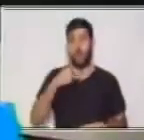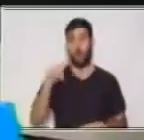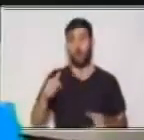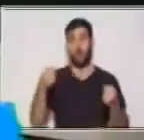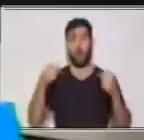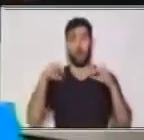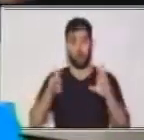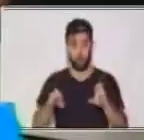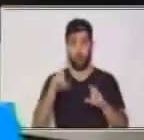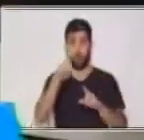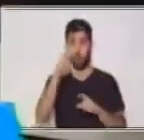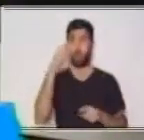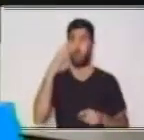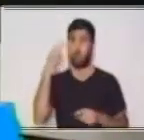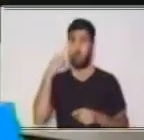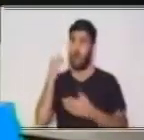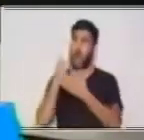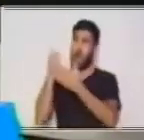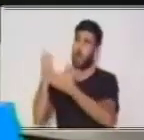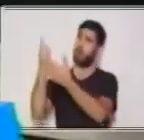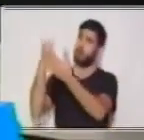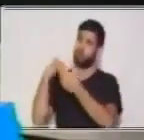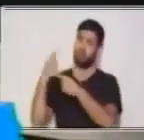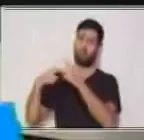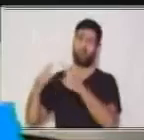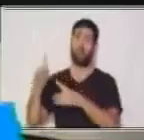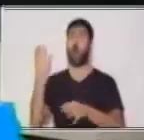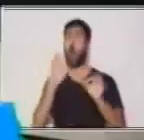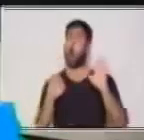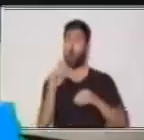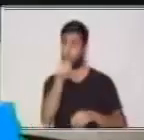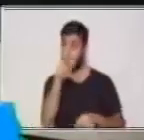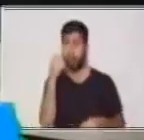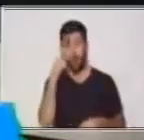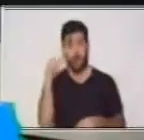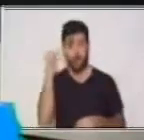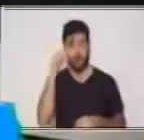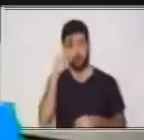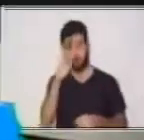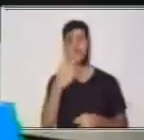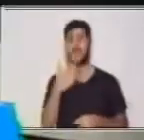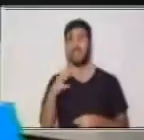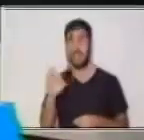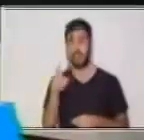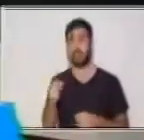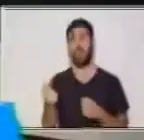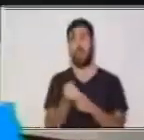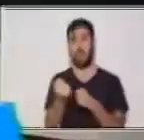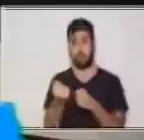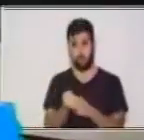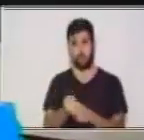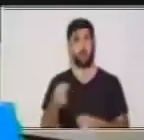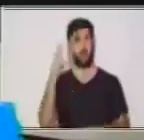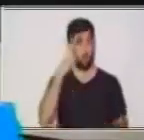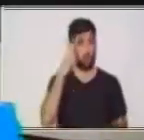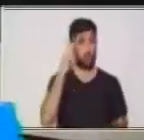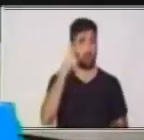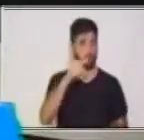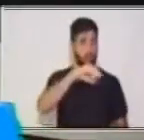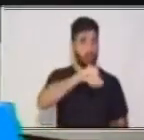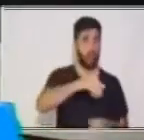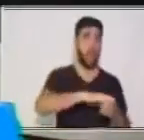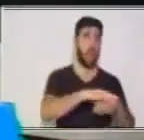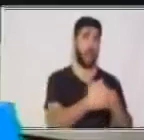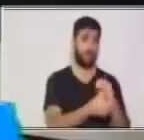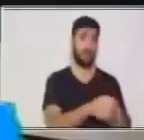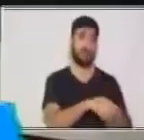de compartir con un adulto los temas que estás aprendiendo aquí en el programa. Recuerda siempre de estar lavando tus manos con agua y